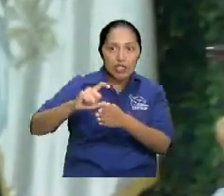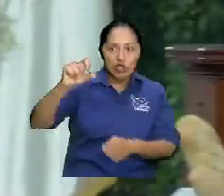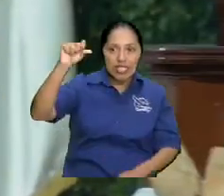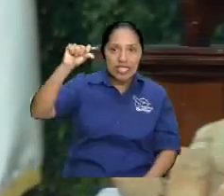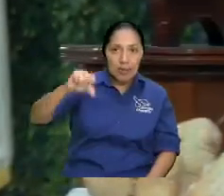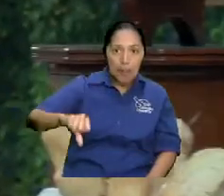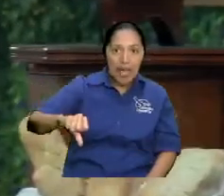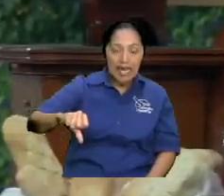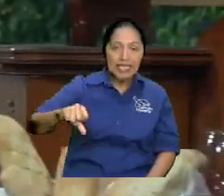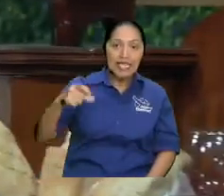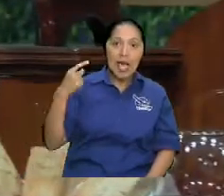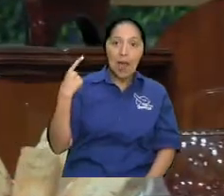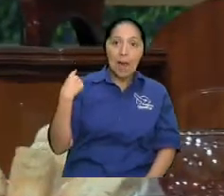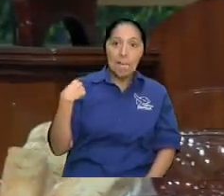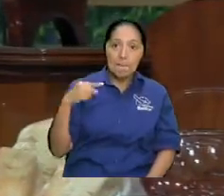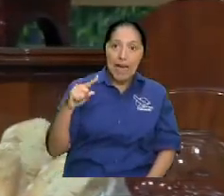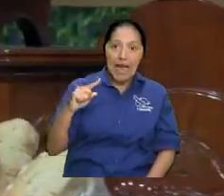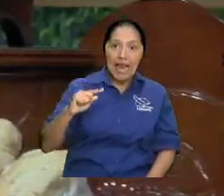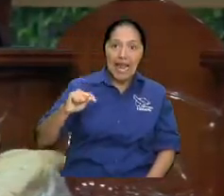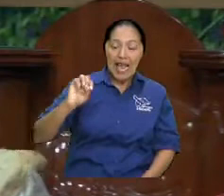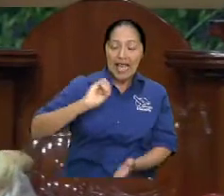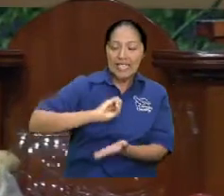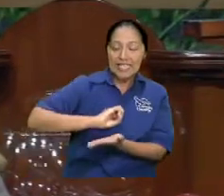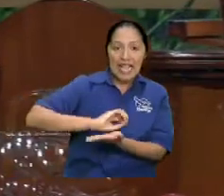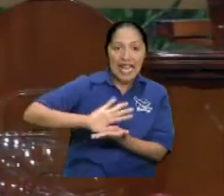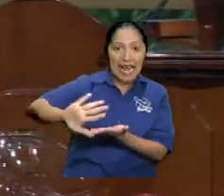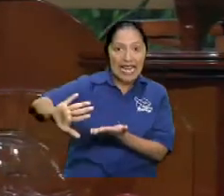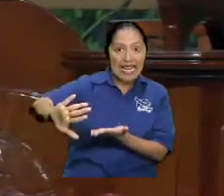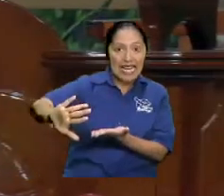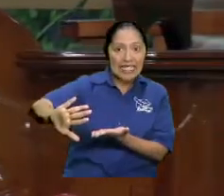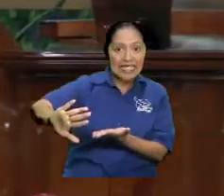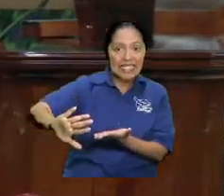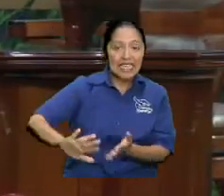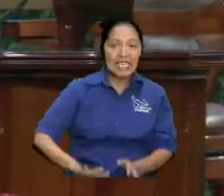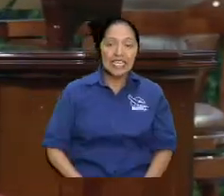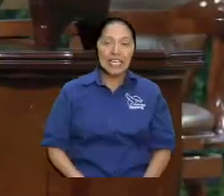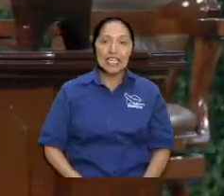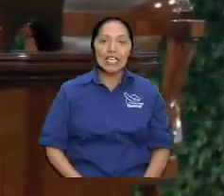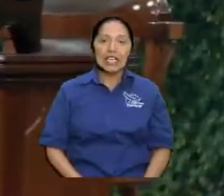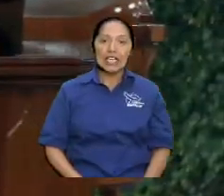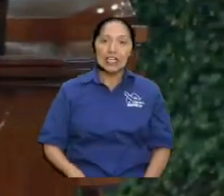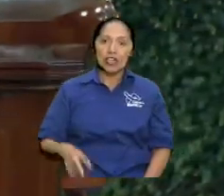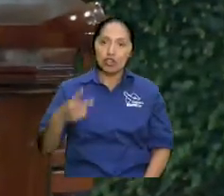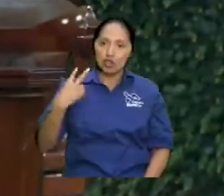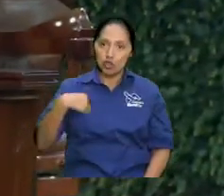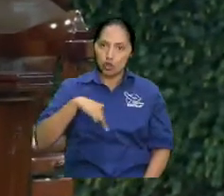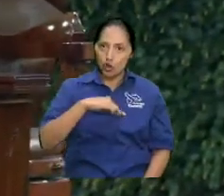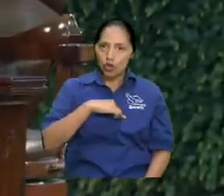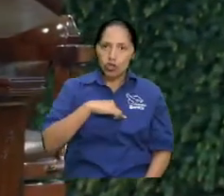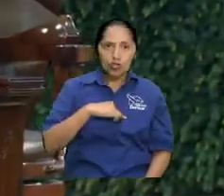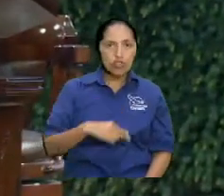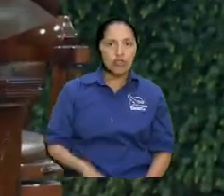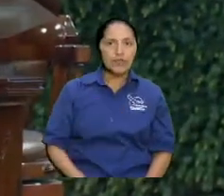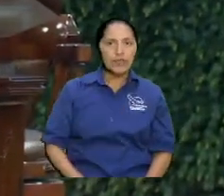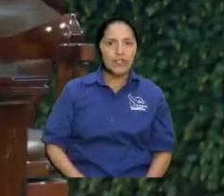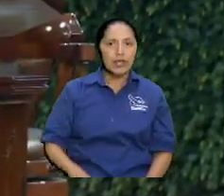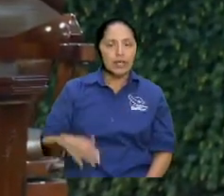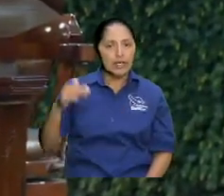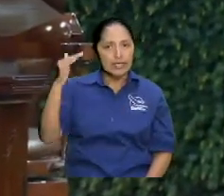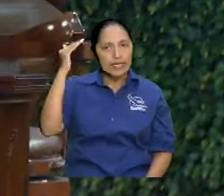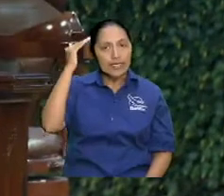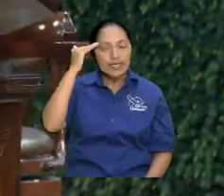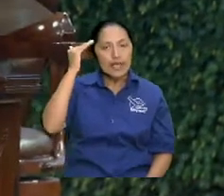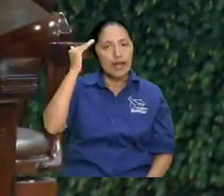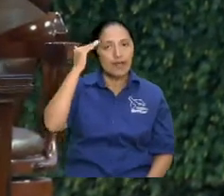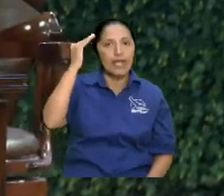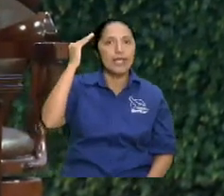Dios. Porque uno tiene que ser convencido por el Señor de que tiene cosas malas. Y lo hemos dicho